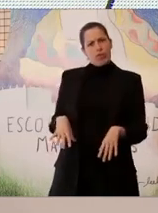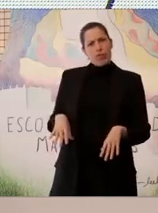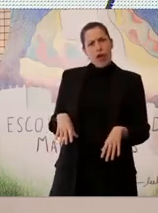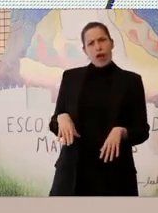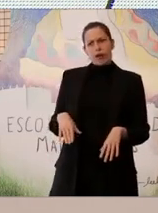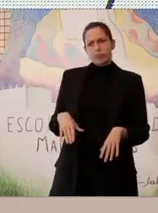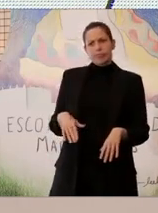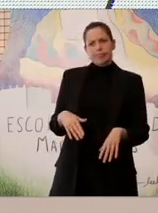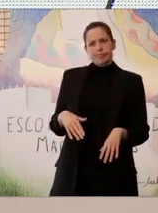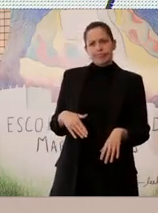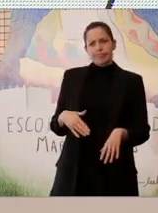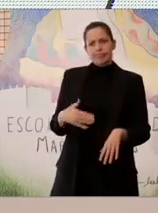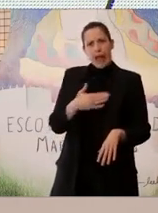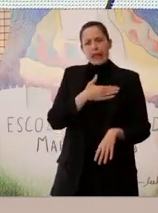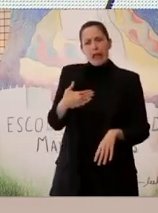ponga